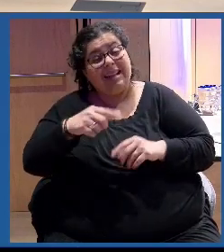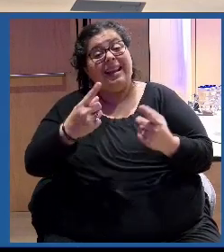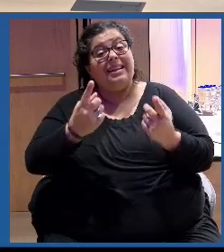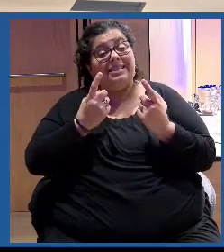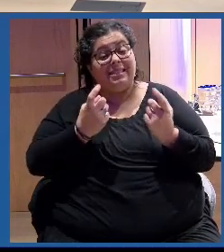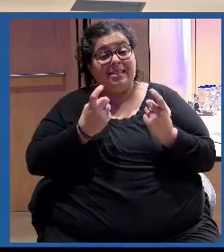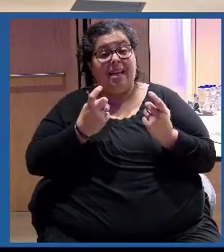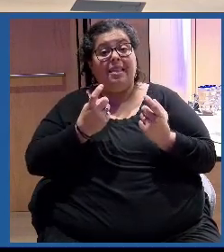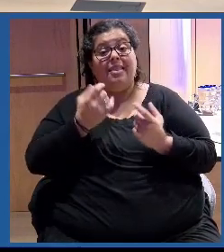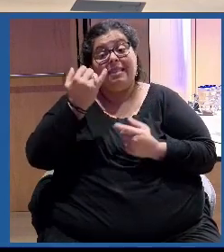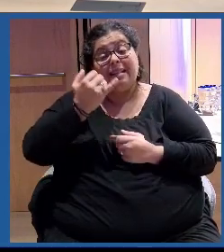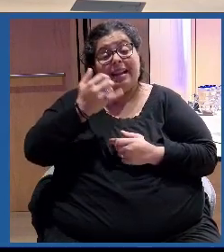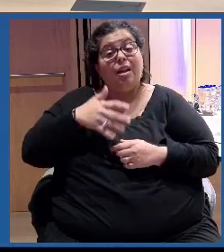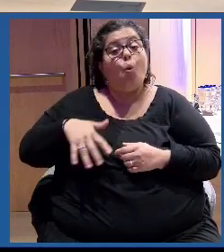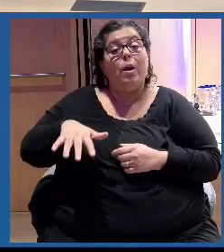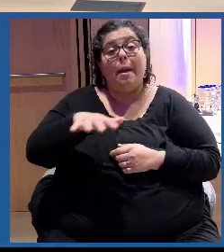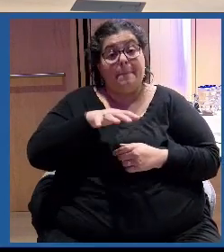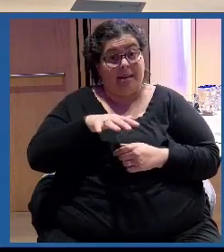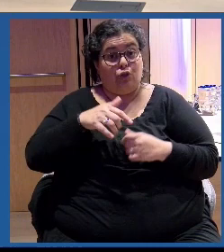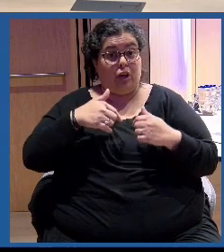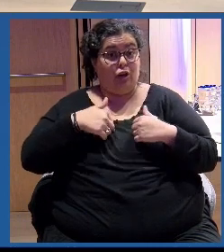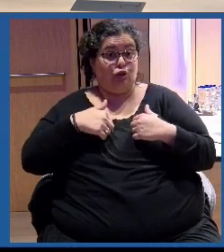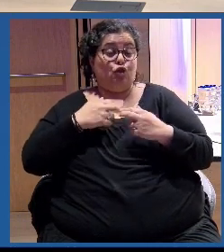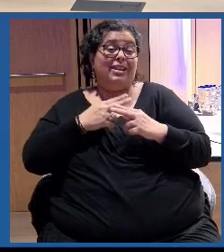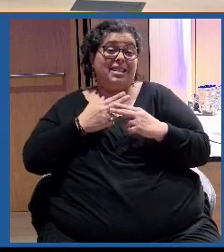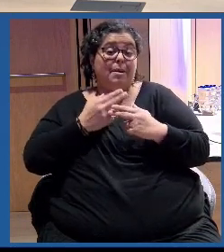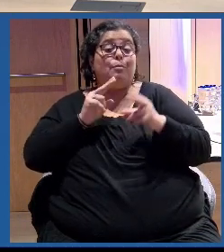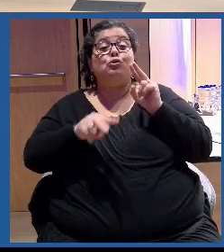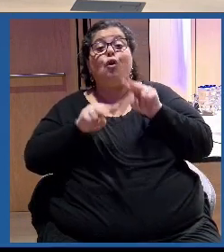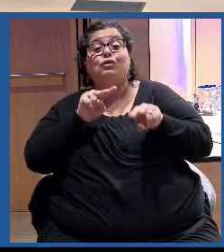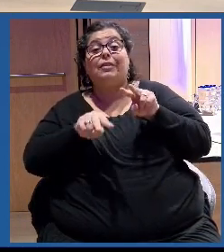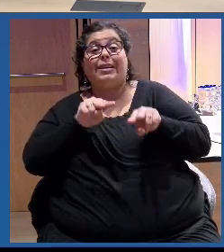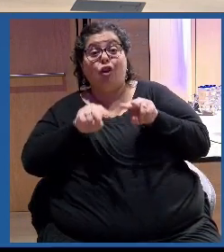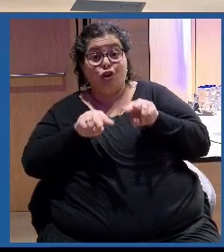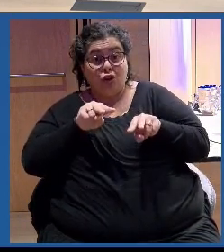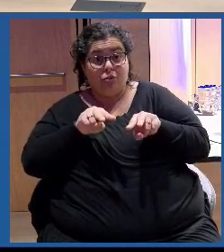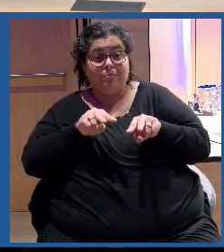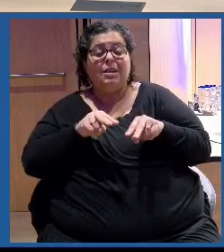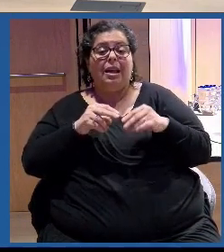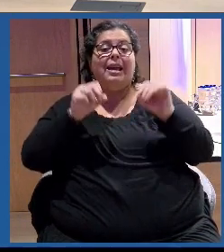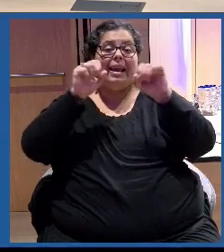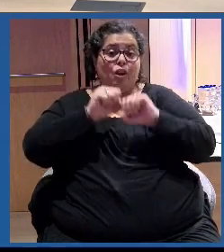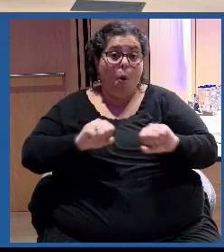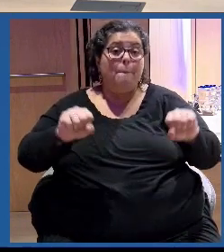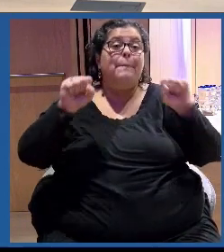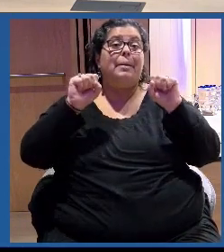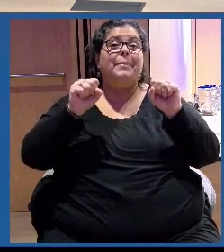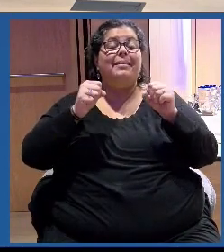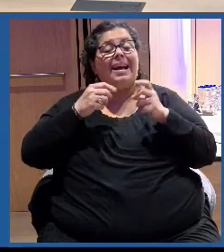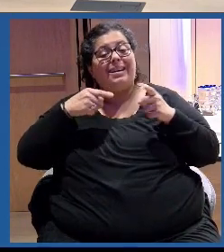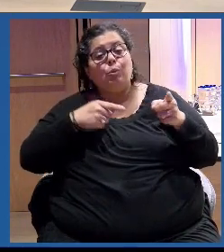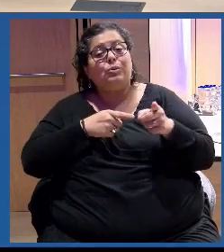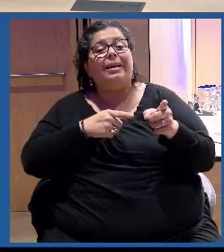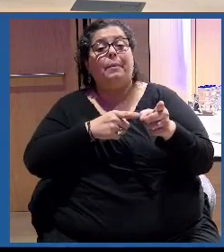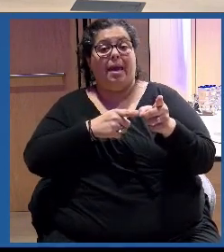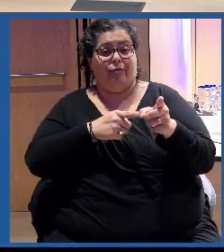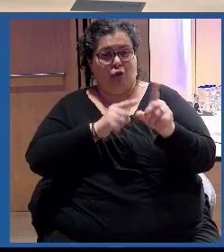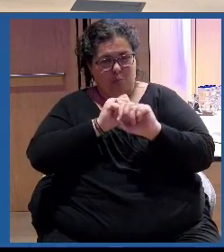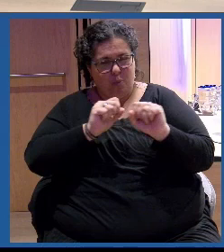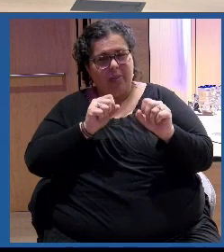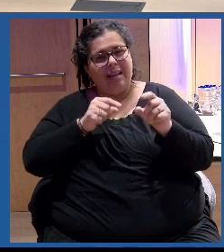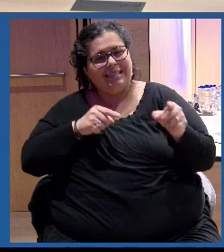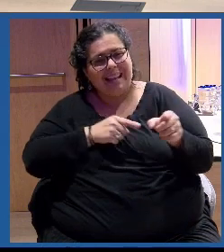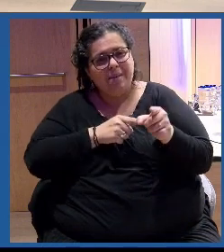un espacio, le llamamos observatorio, que nos permita hacer un seguimiento